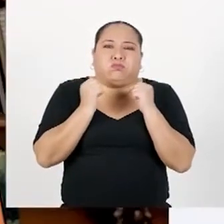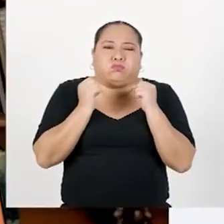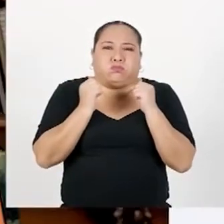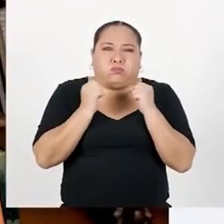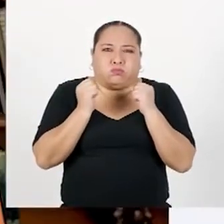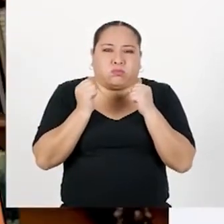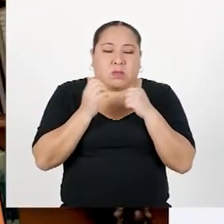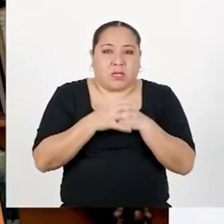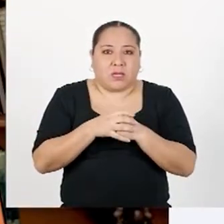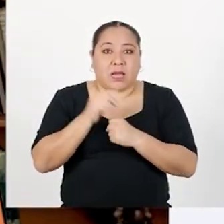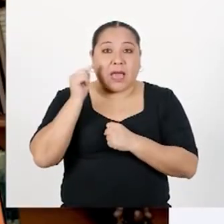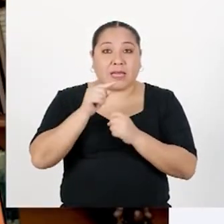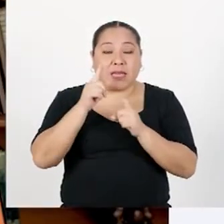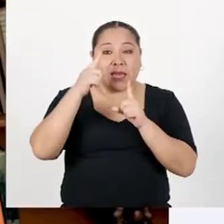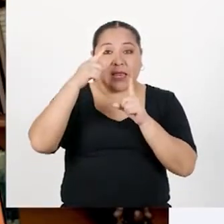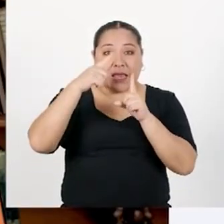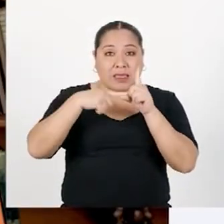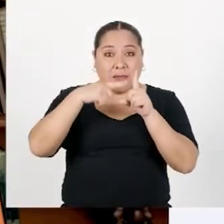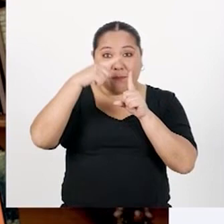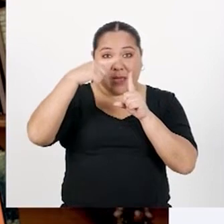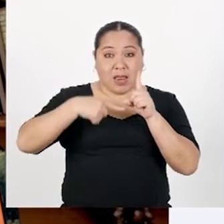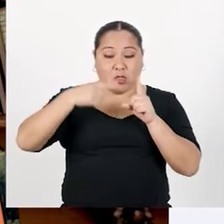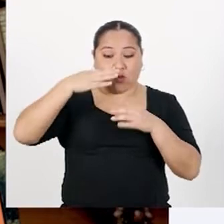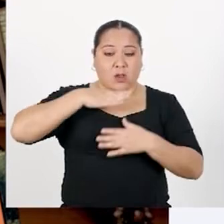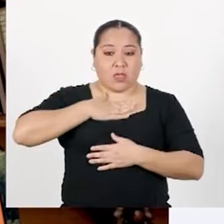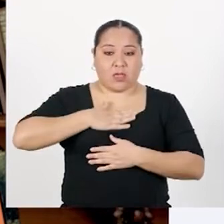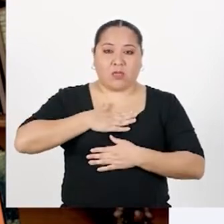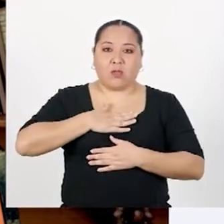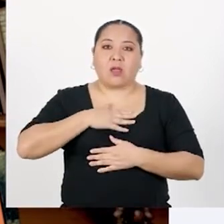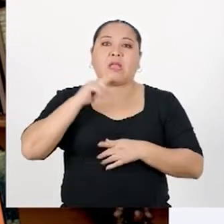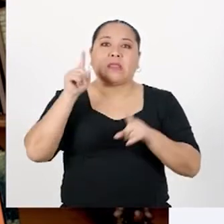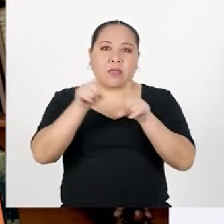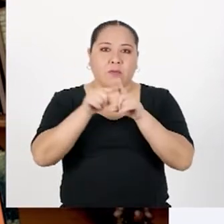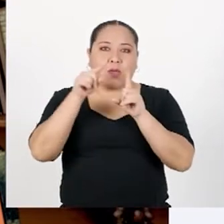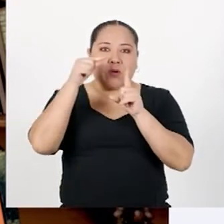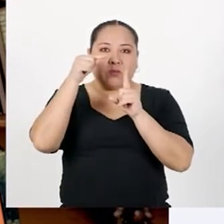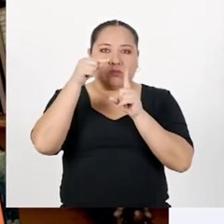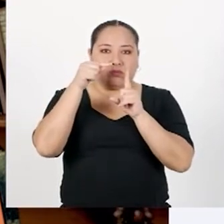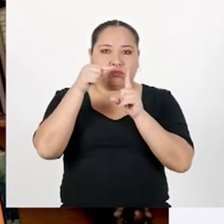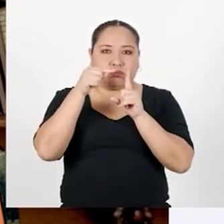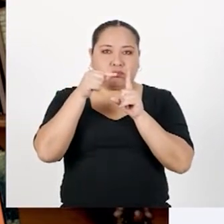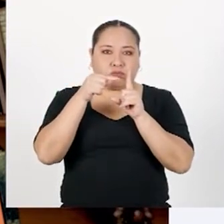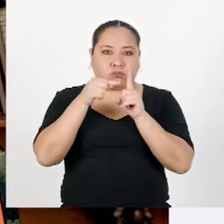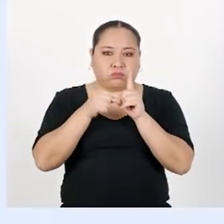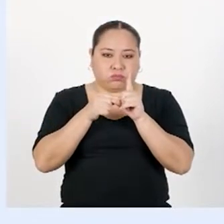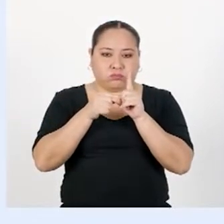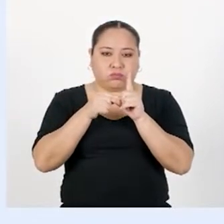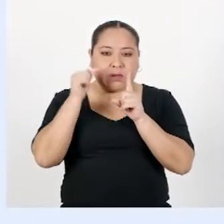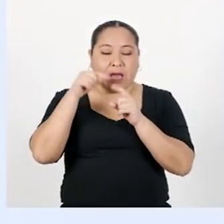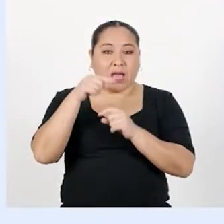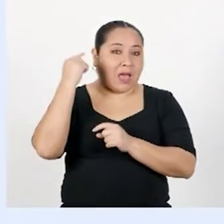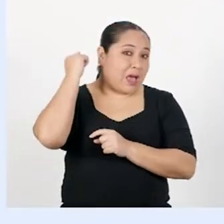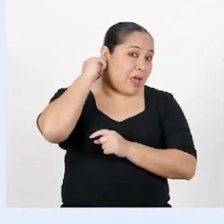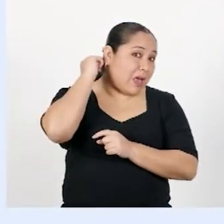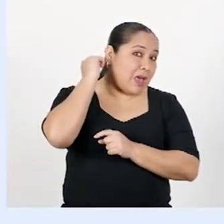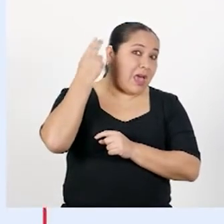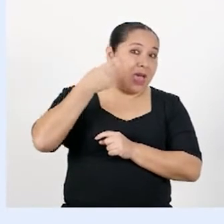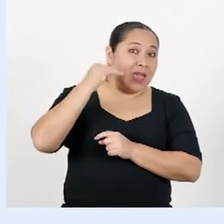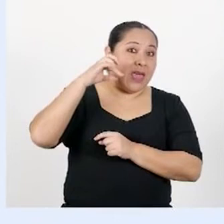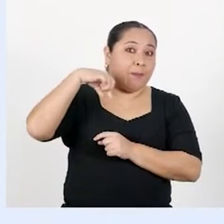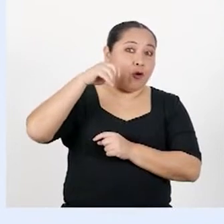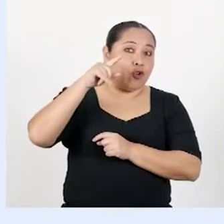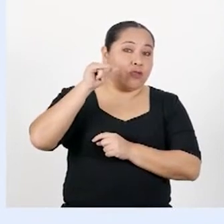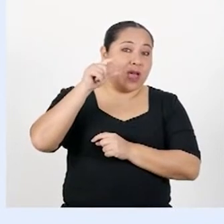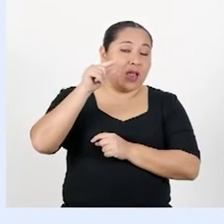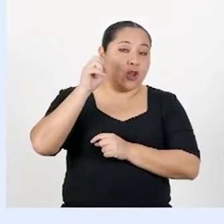fría. Allí, la temperatura corporal puede disminuir. Entonces, el hipotálamo